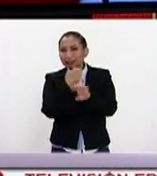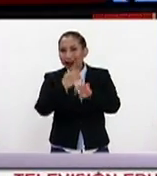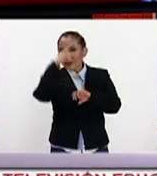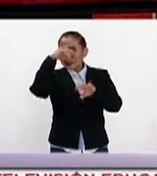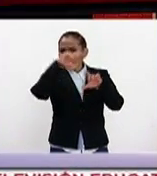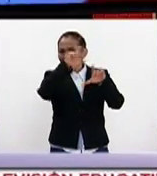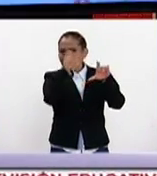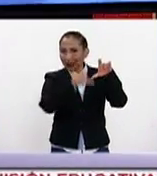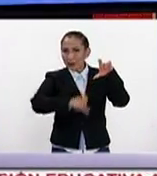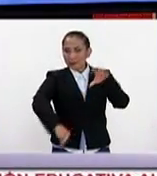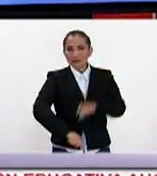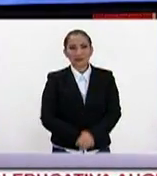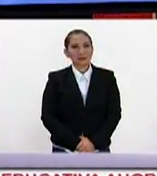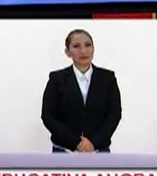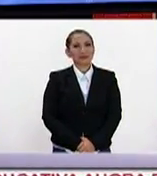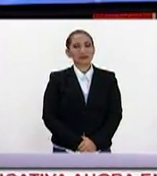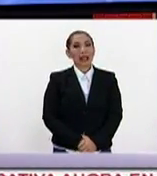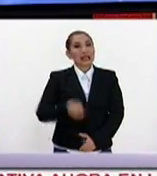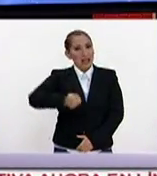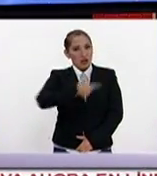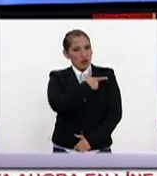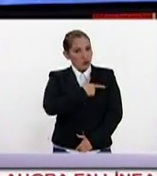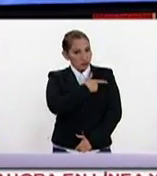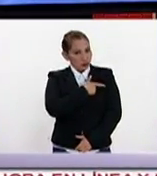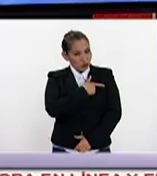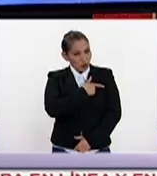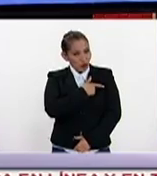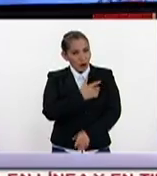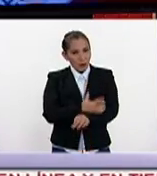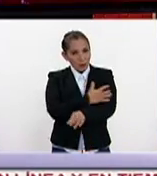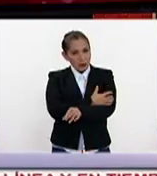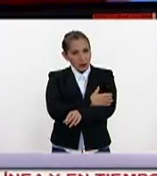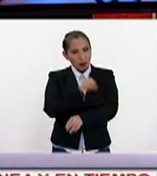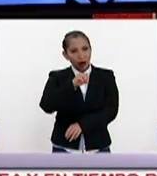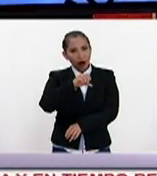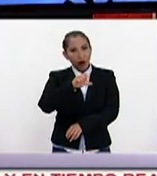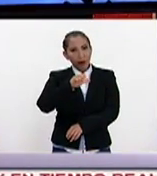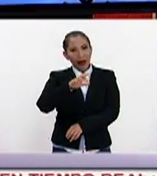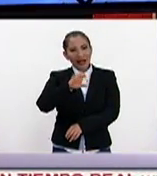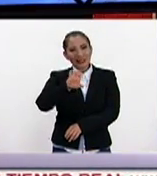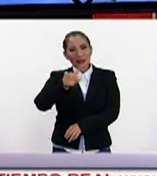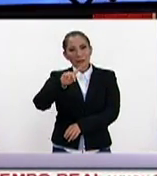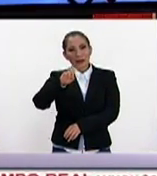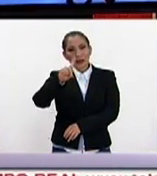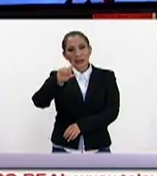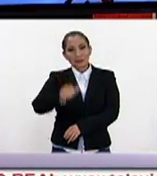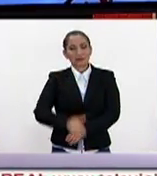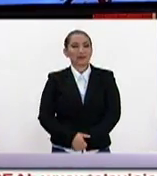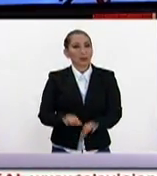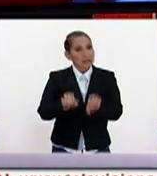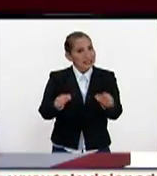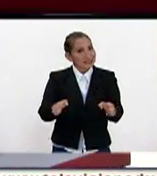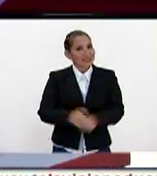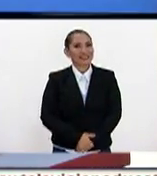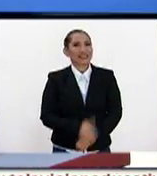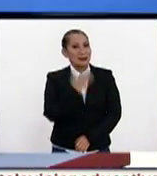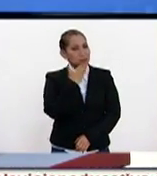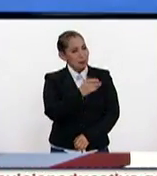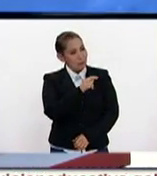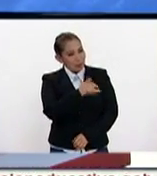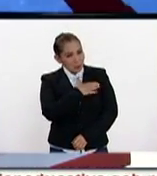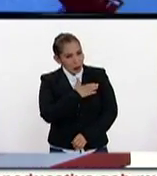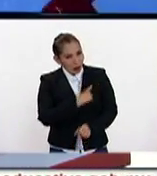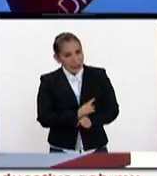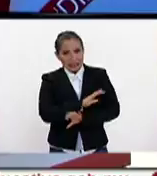la República Mexicana. Saludo con gusto, como cada mañana, a mi compañero Omar Cepeda. ¿Cómo estás, Omar? Bien, Pati, muy